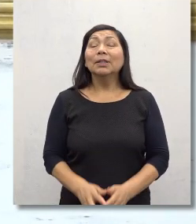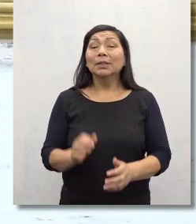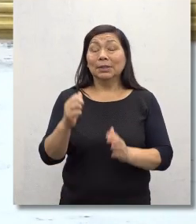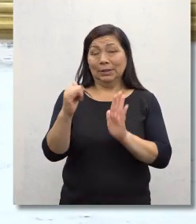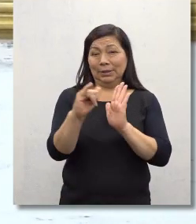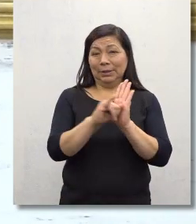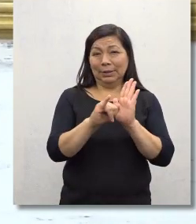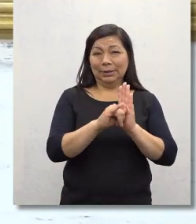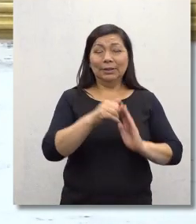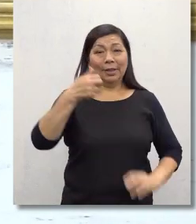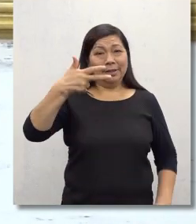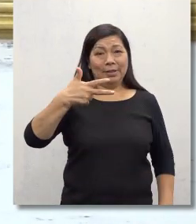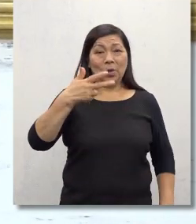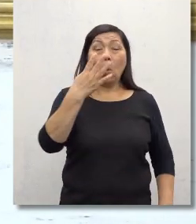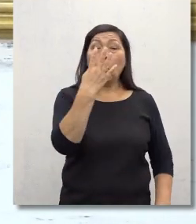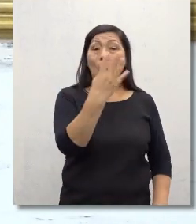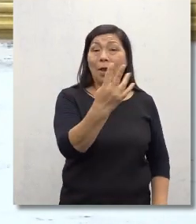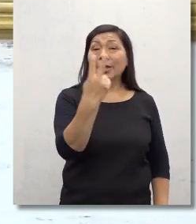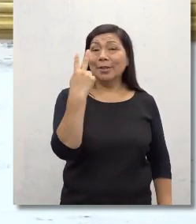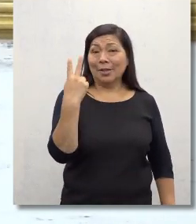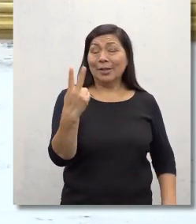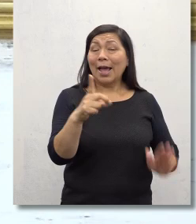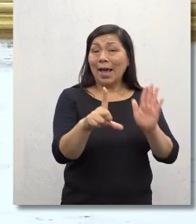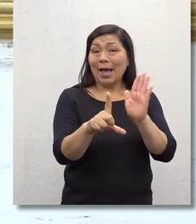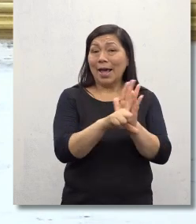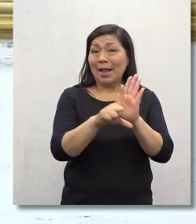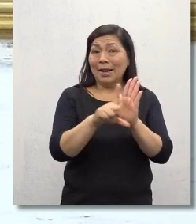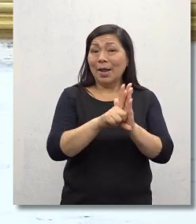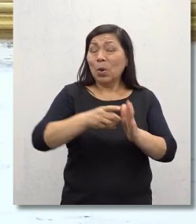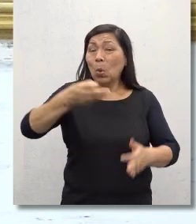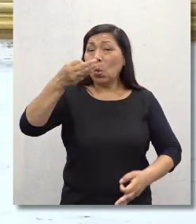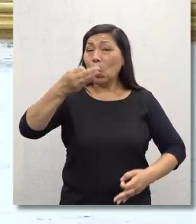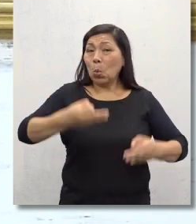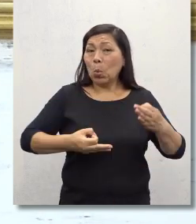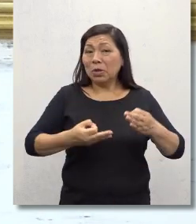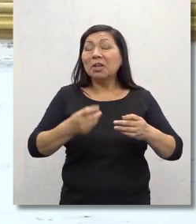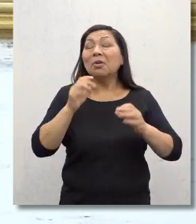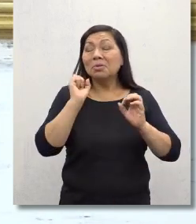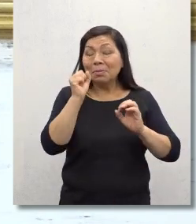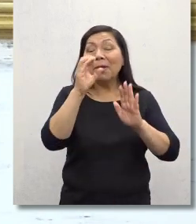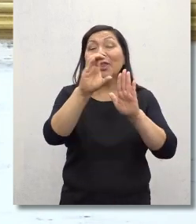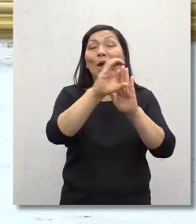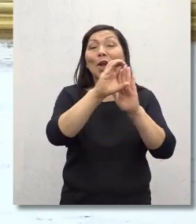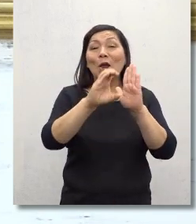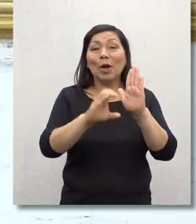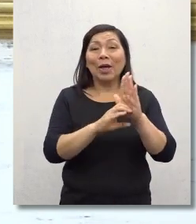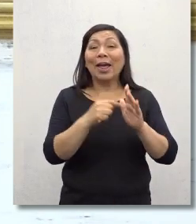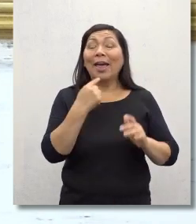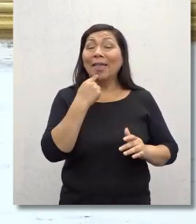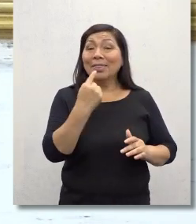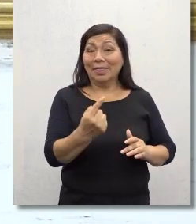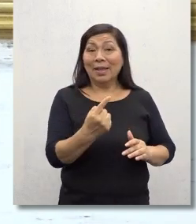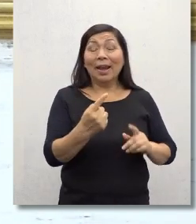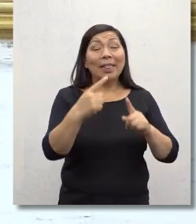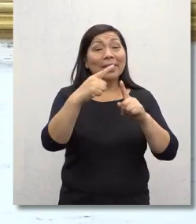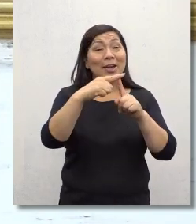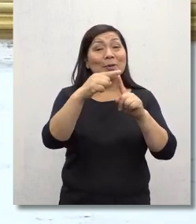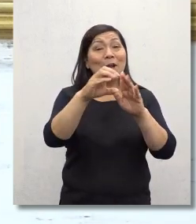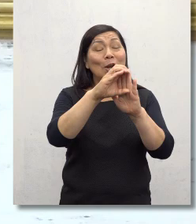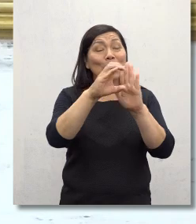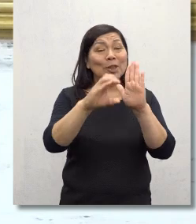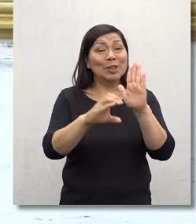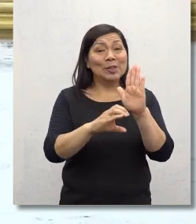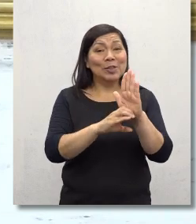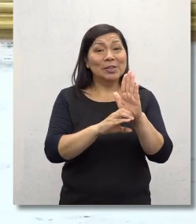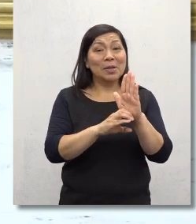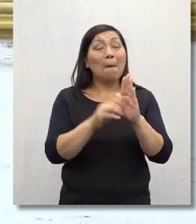Inciso 3 del artículo 42 de la Ley de la Carrera Judicial es constitucional. Así lo resolvió el Tribunal